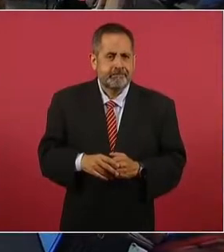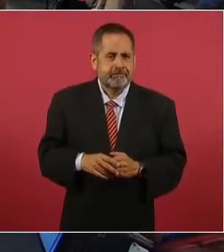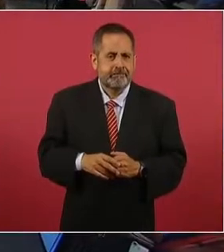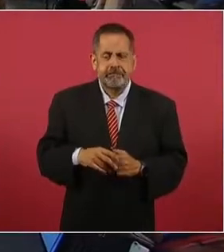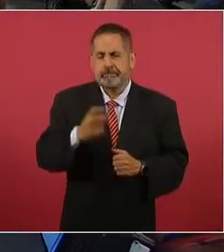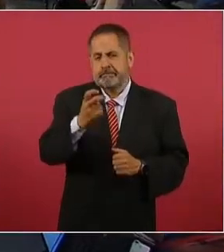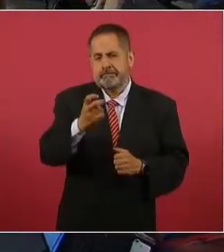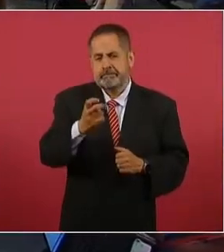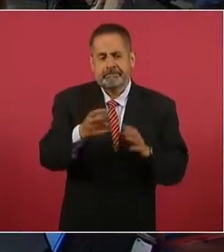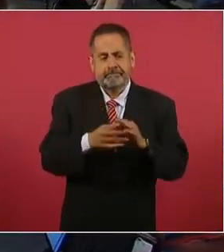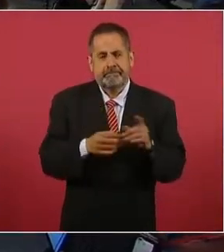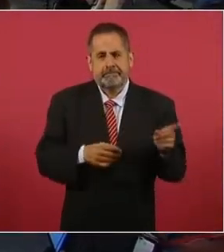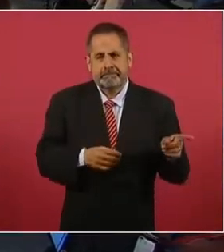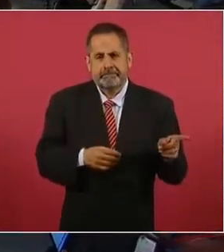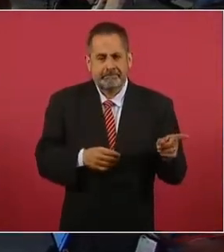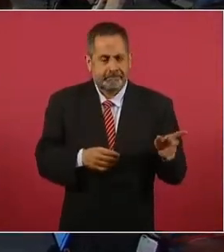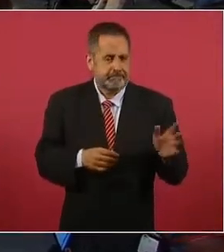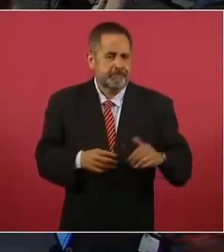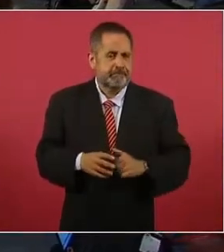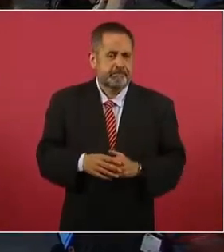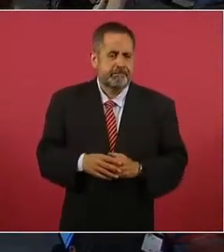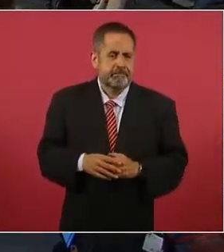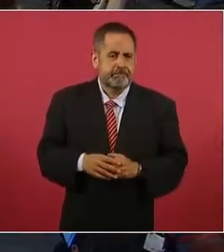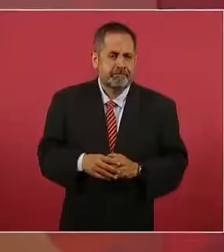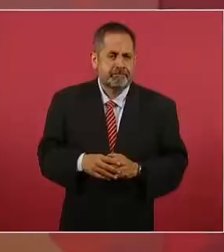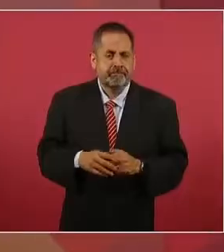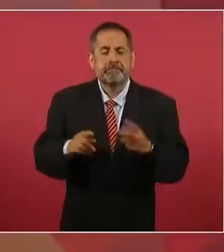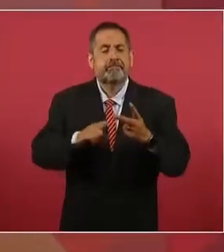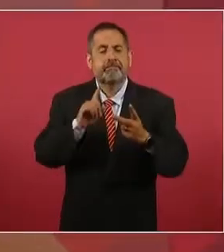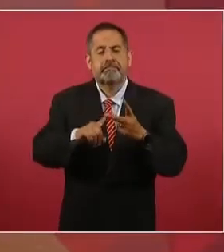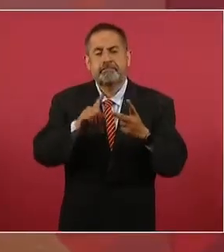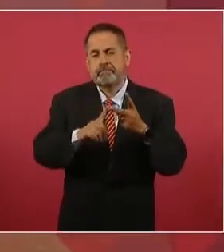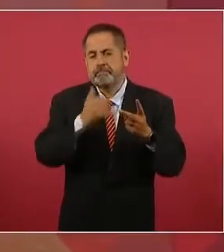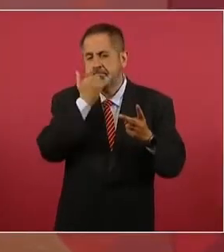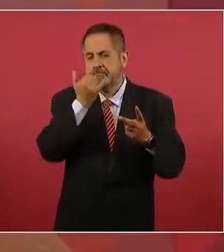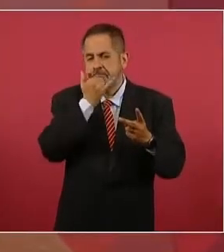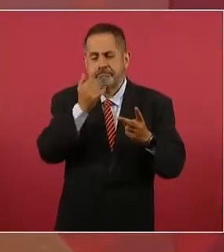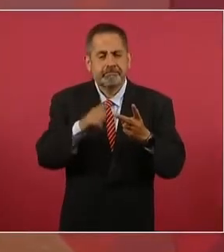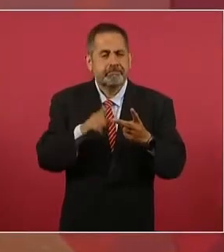Eso, por un lado. Segundo error,